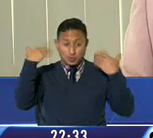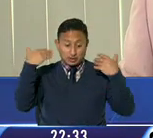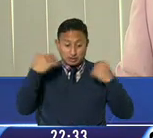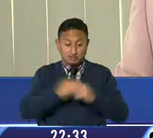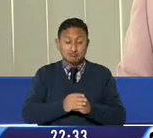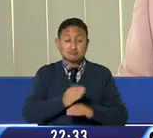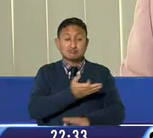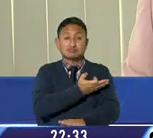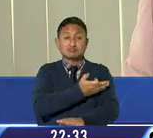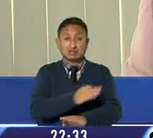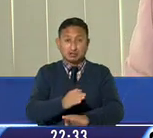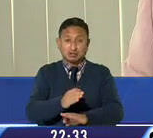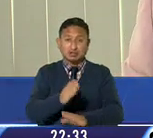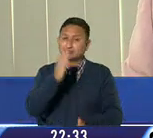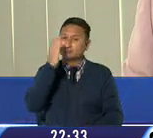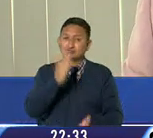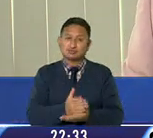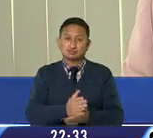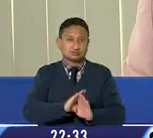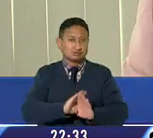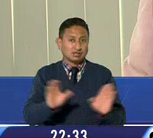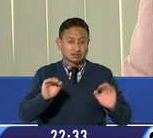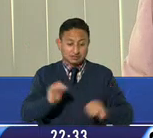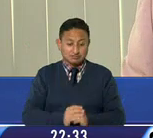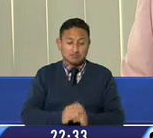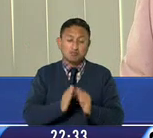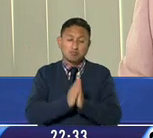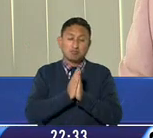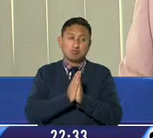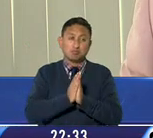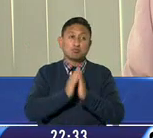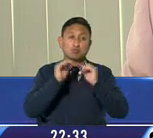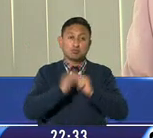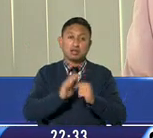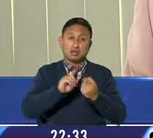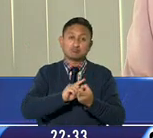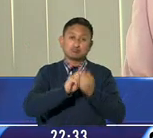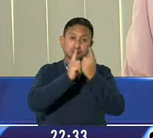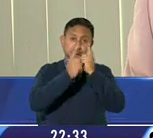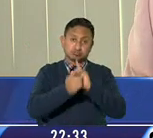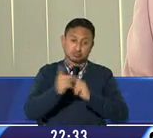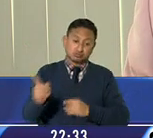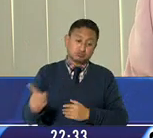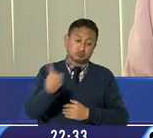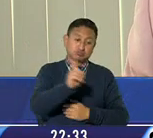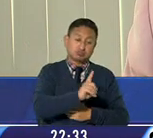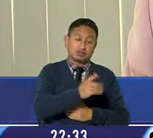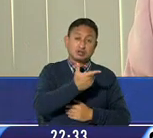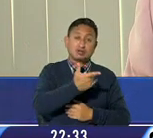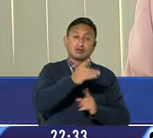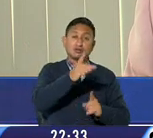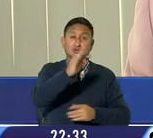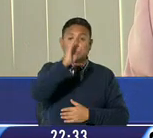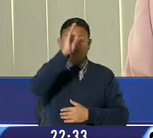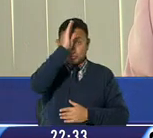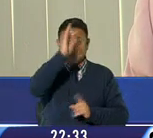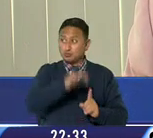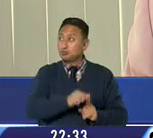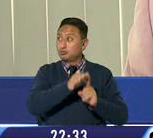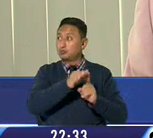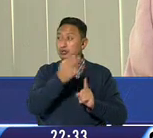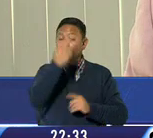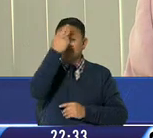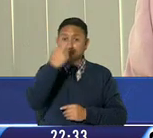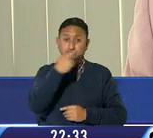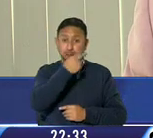tratamiento que le podían dar al compañero y solicitaban una transferencia a un centro especializado en rehabilitación y